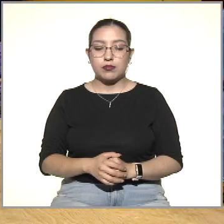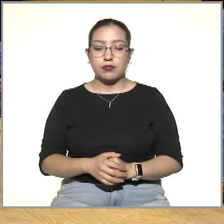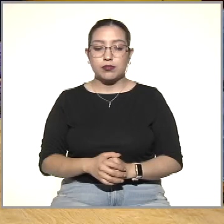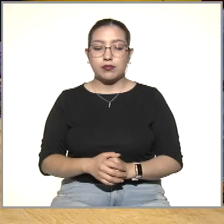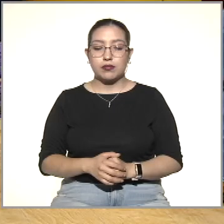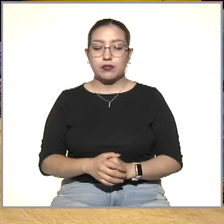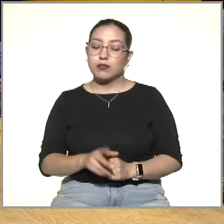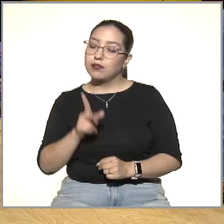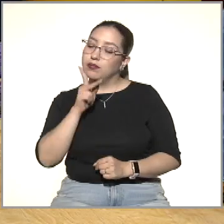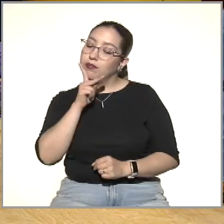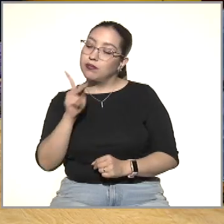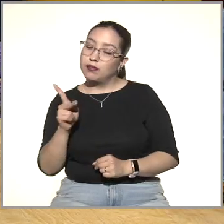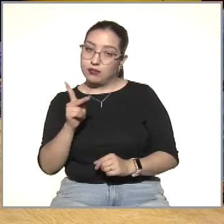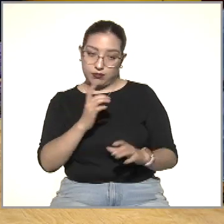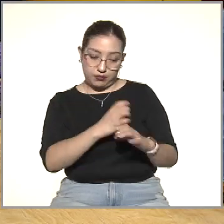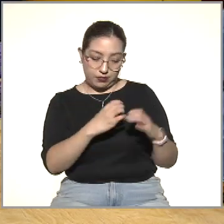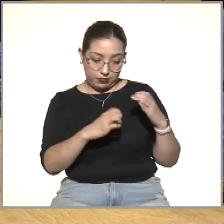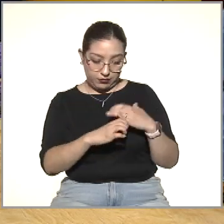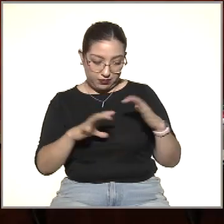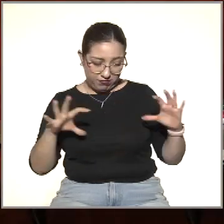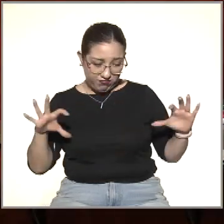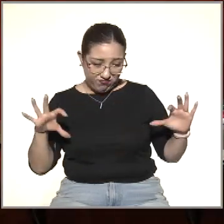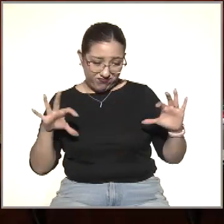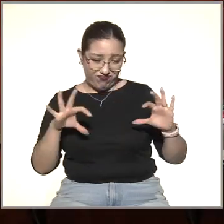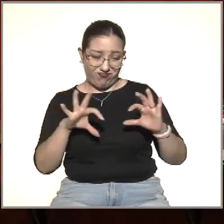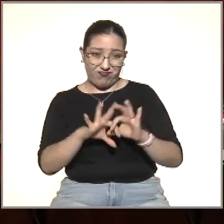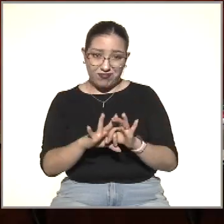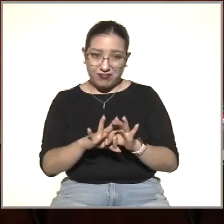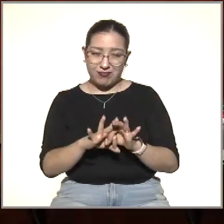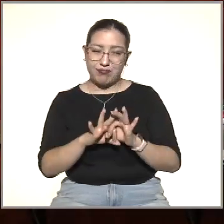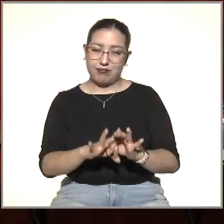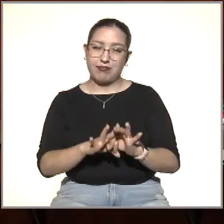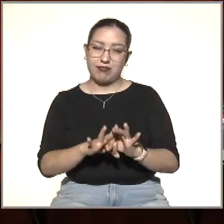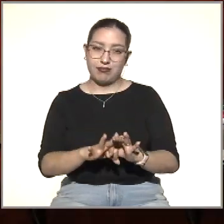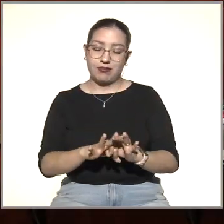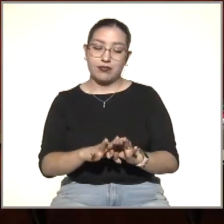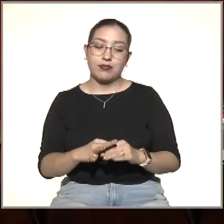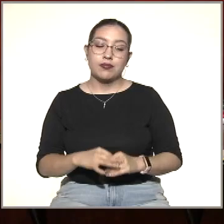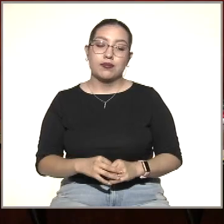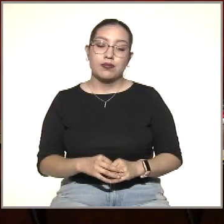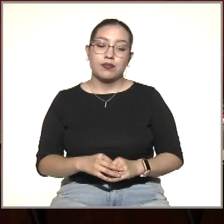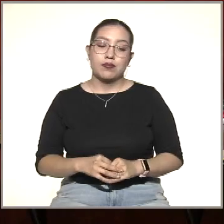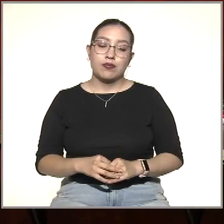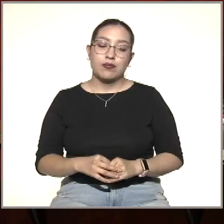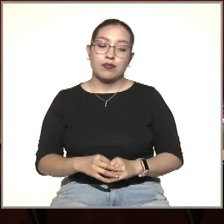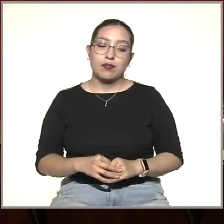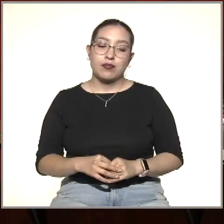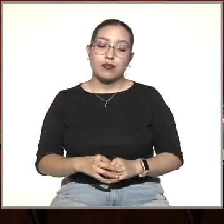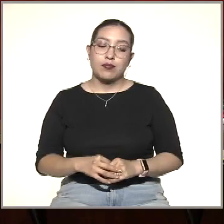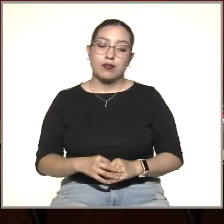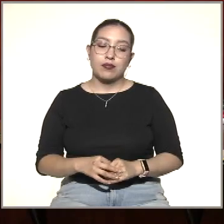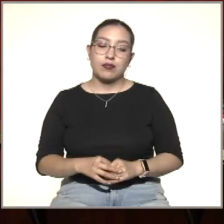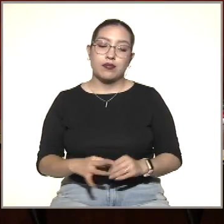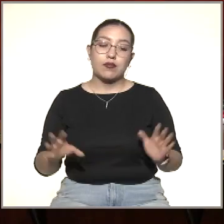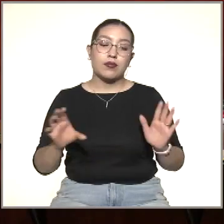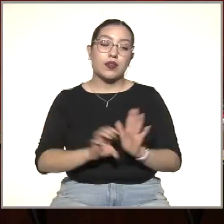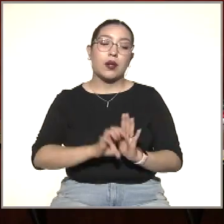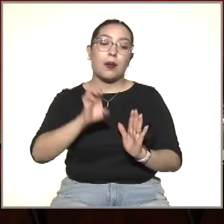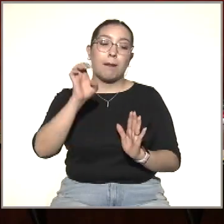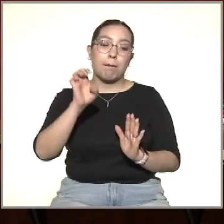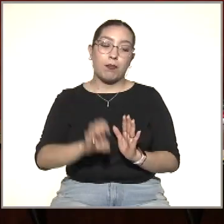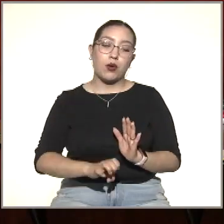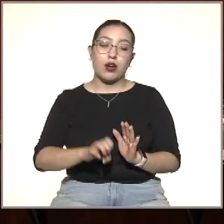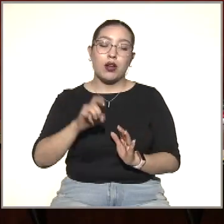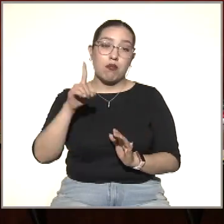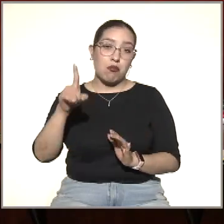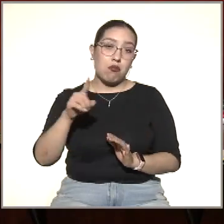cosas que representan. Y de allí, por ejemplo, el que en muchísimos pueblos no se pueda hablar del diablo, por ejemplo.